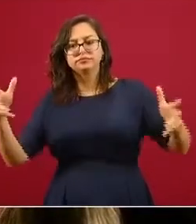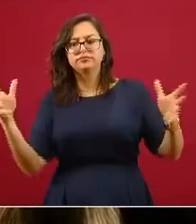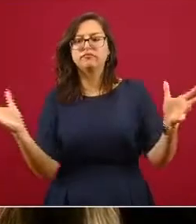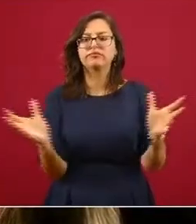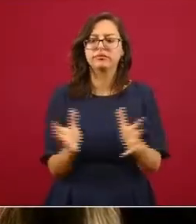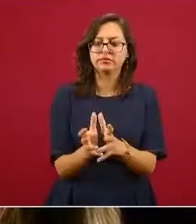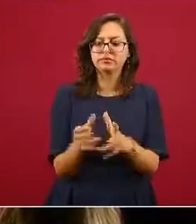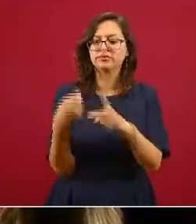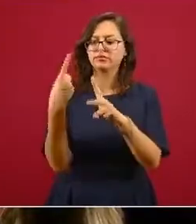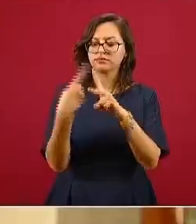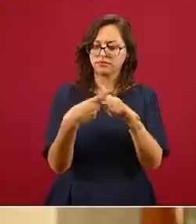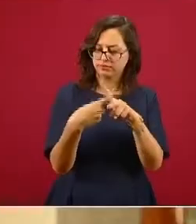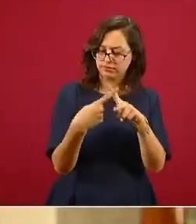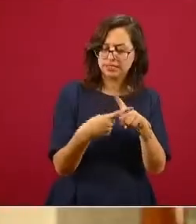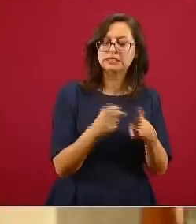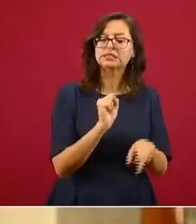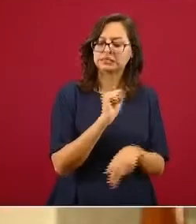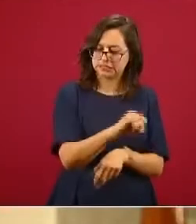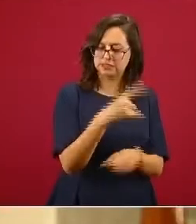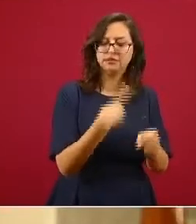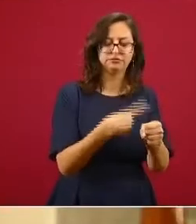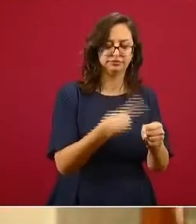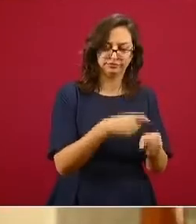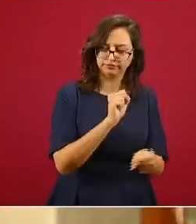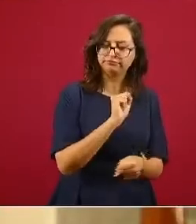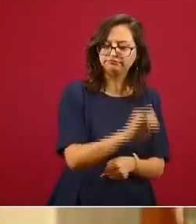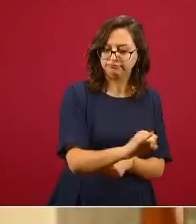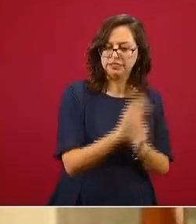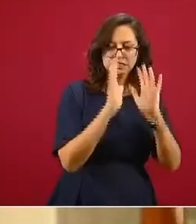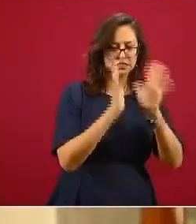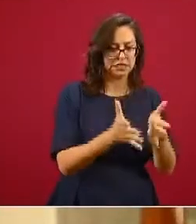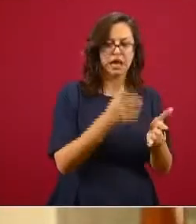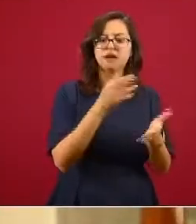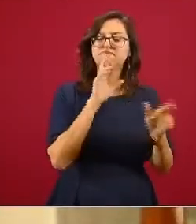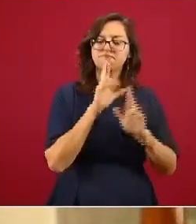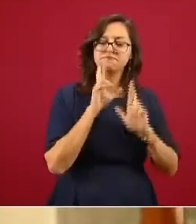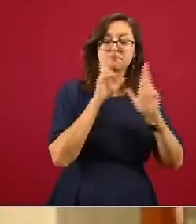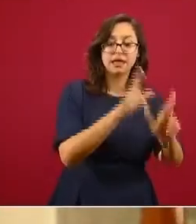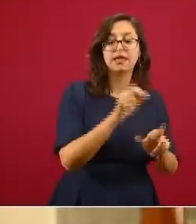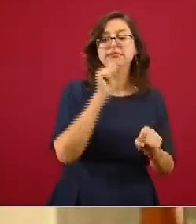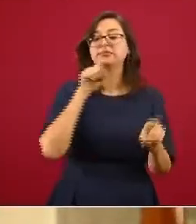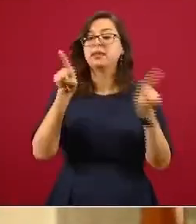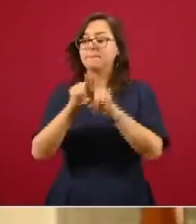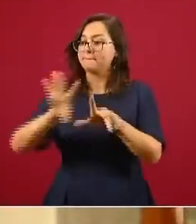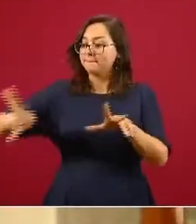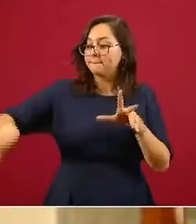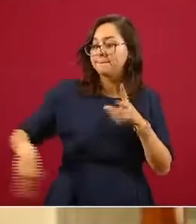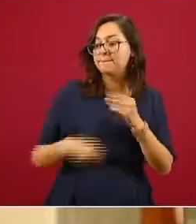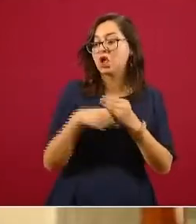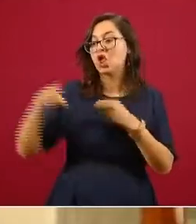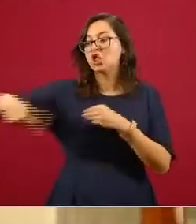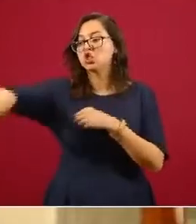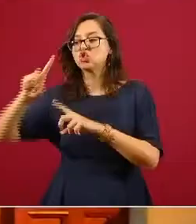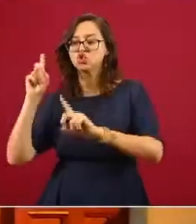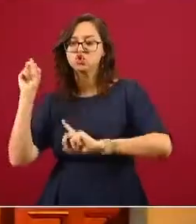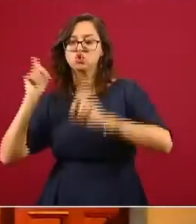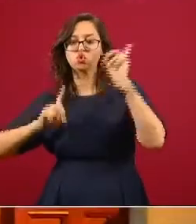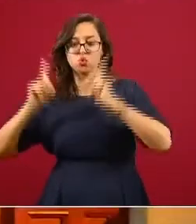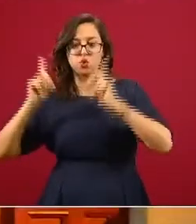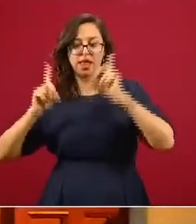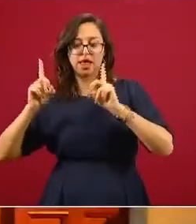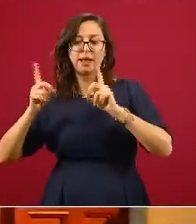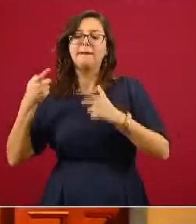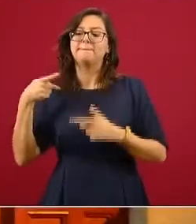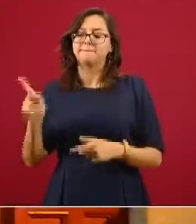además de que contabilizamos los casos que ya son confirmados, también estamos sumando aquellos que tienen pendiente un resultado de laboratorio, pero